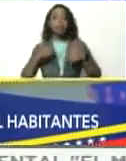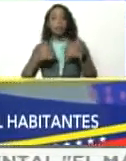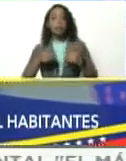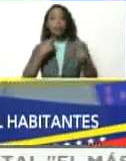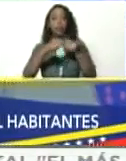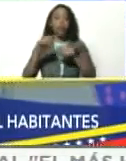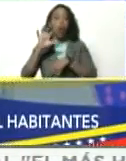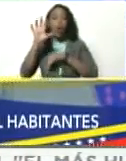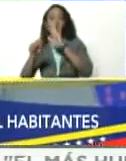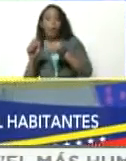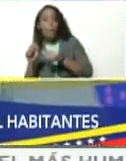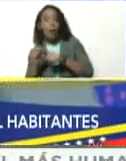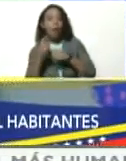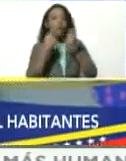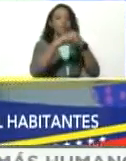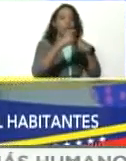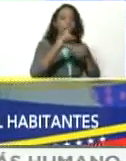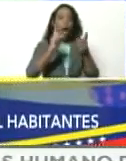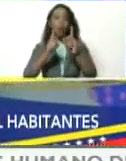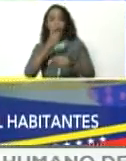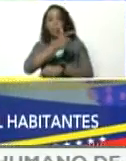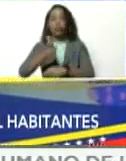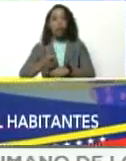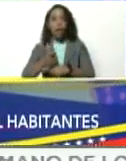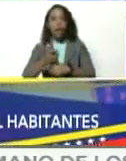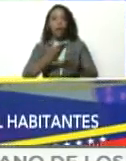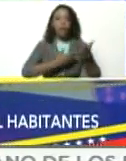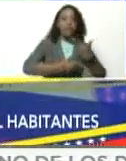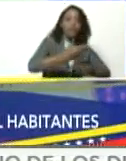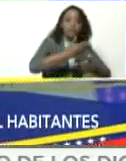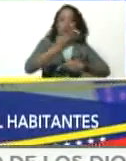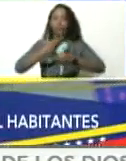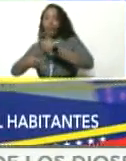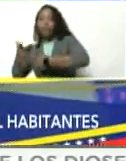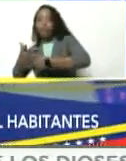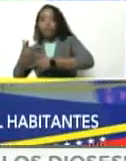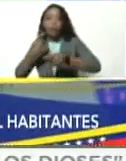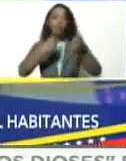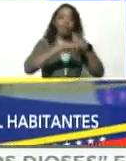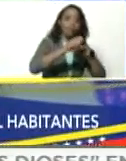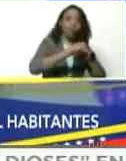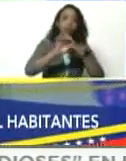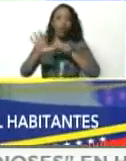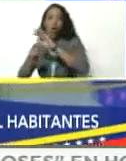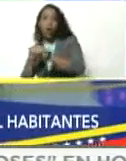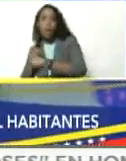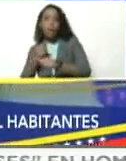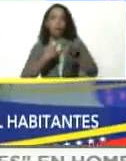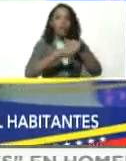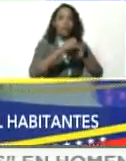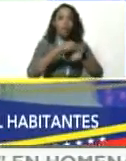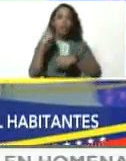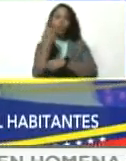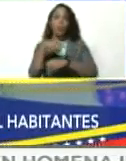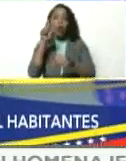de los que compran. De transacción para acá, transacción para allá. Solamente el